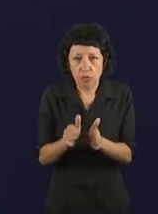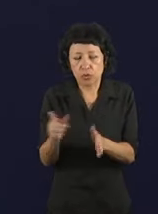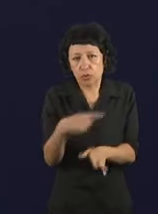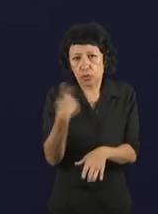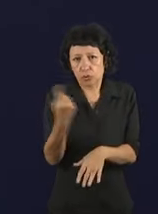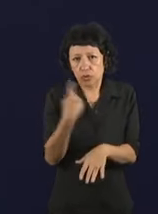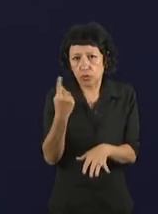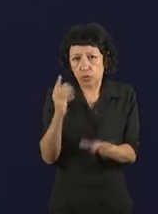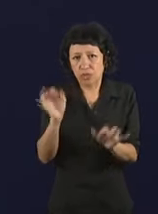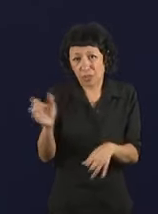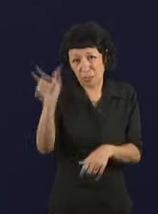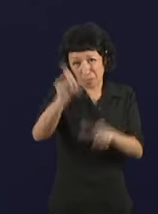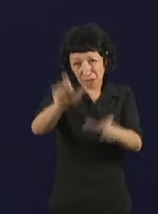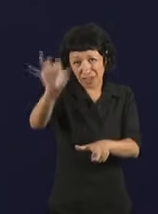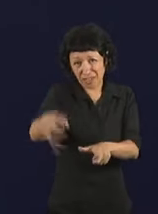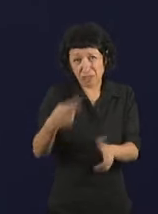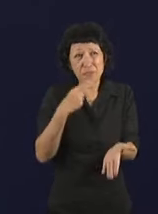es